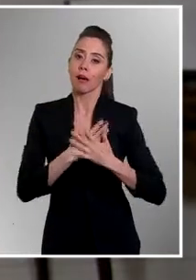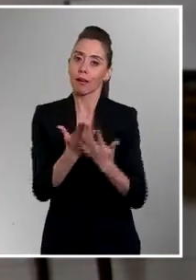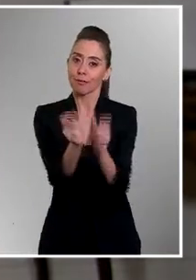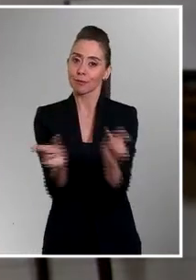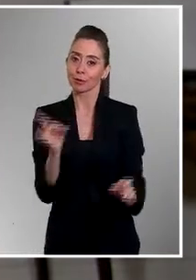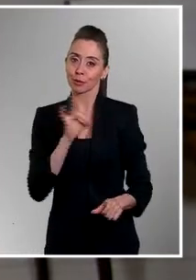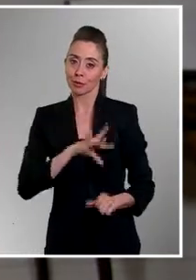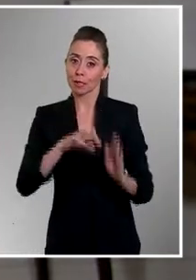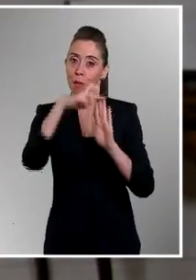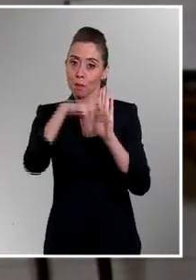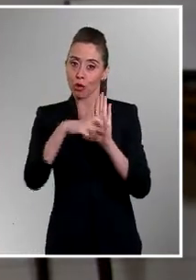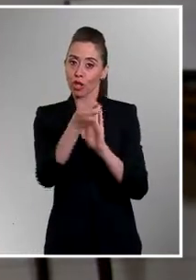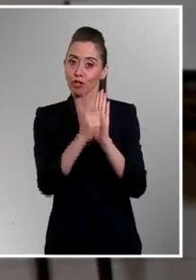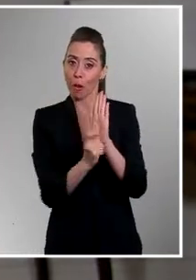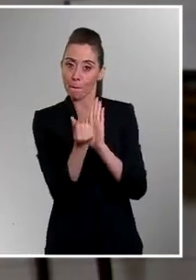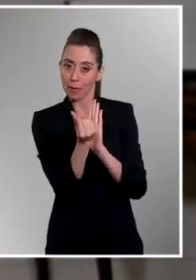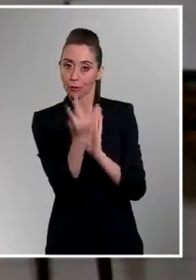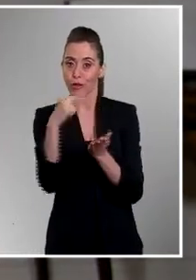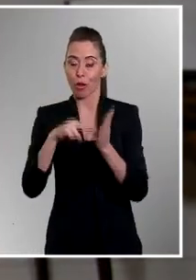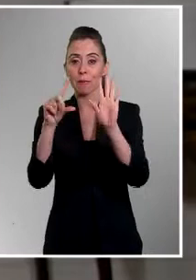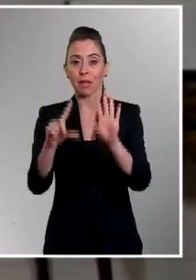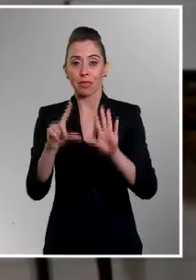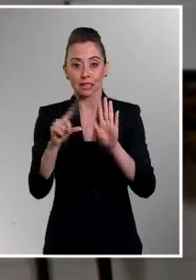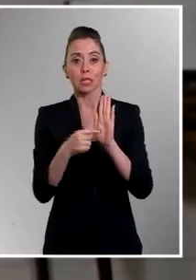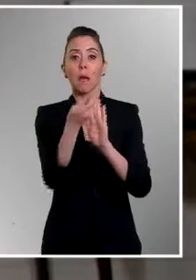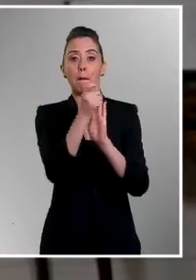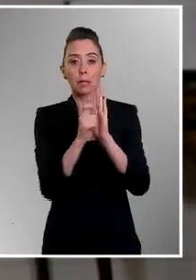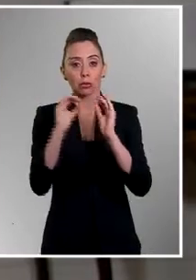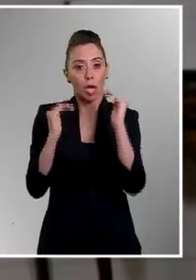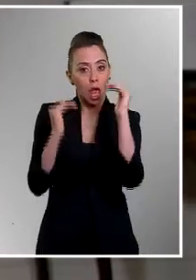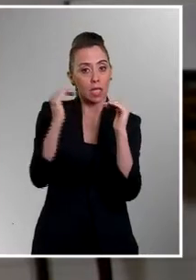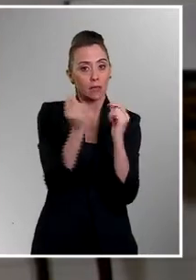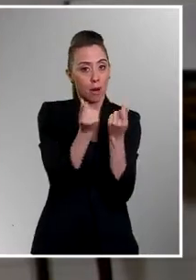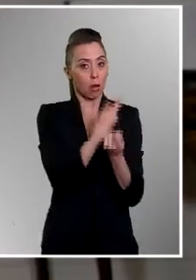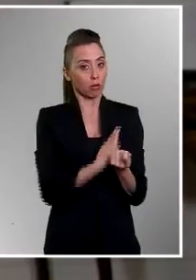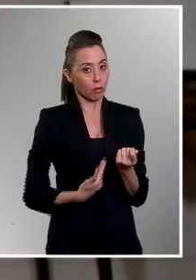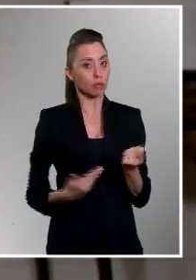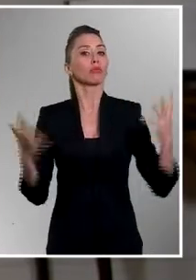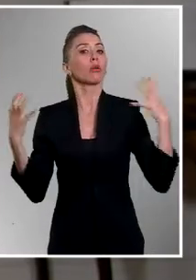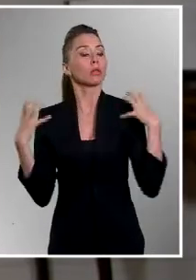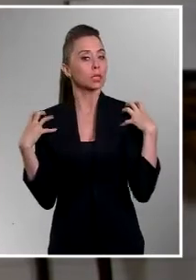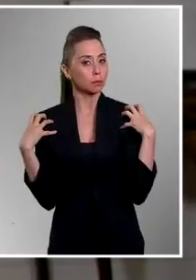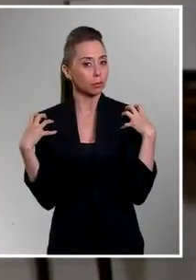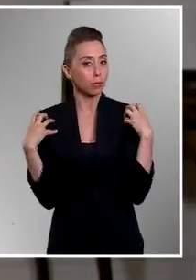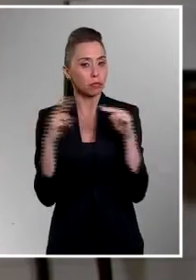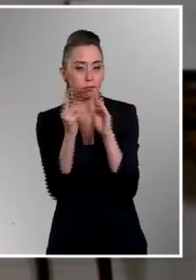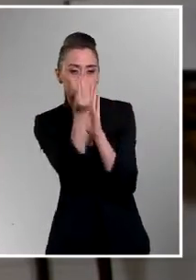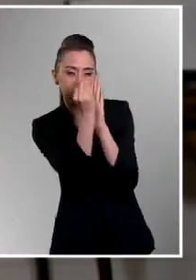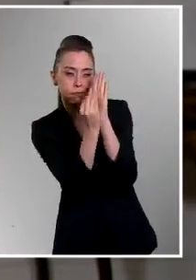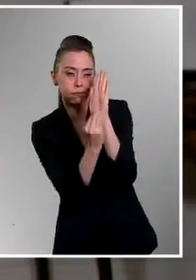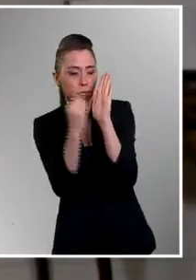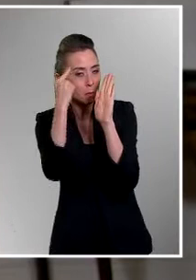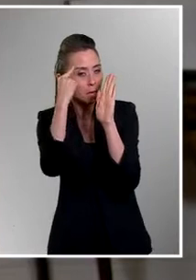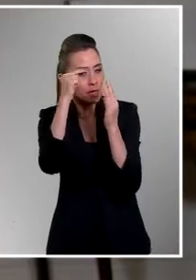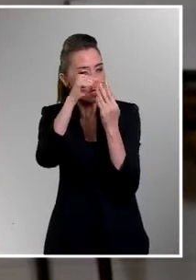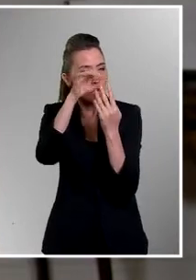el proyecto de presupuesto 2017 es un presupuesto equilibrado fiscalmente responsable y fue preparado pensando en